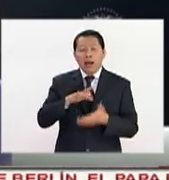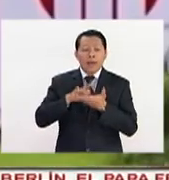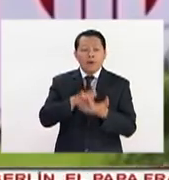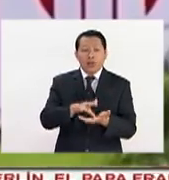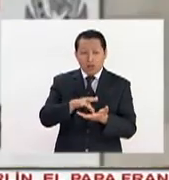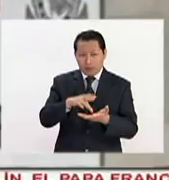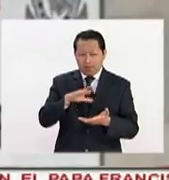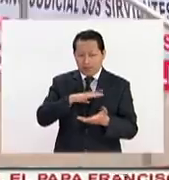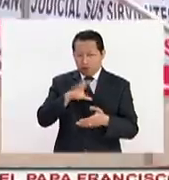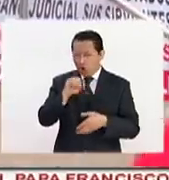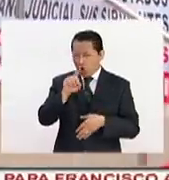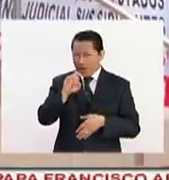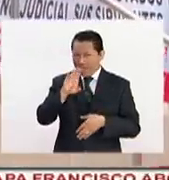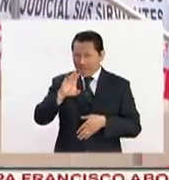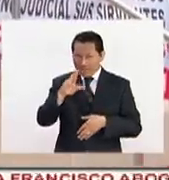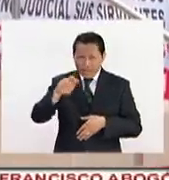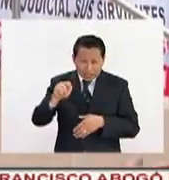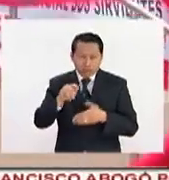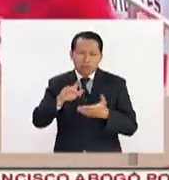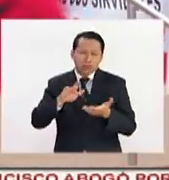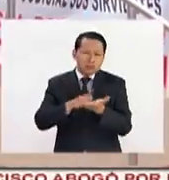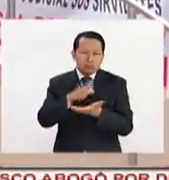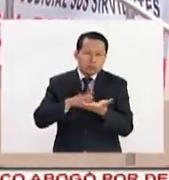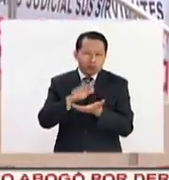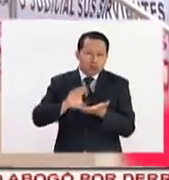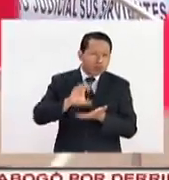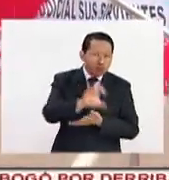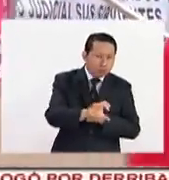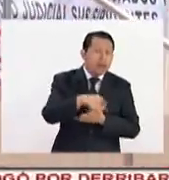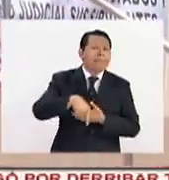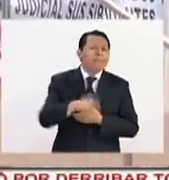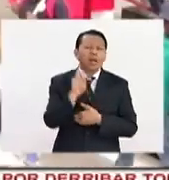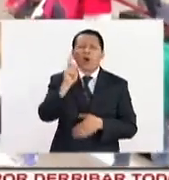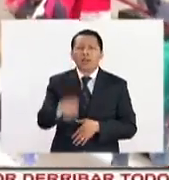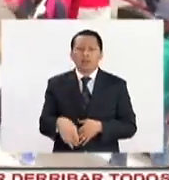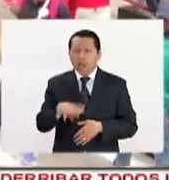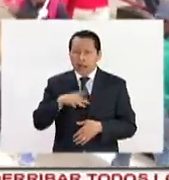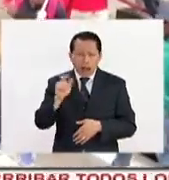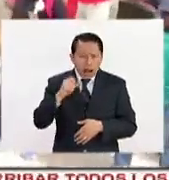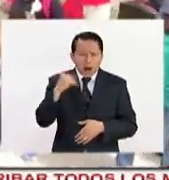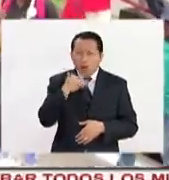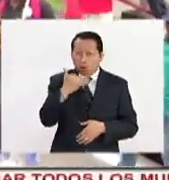constructora brasileña Odebrecht. Sin embargo, aclaró que esta acción no constituye un delito.